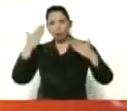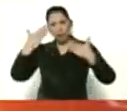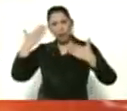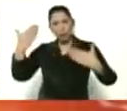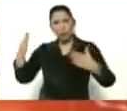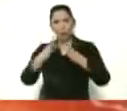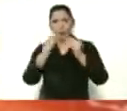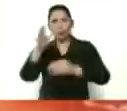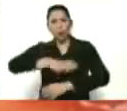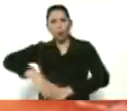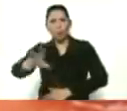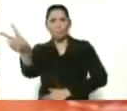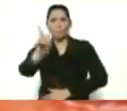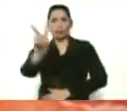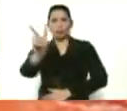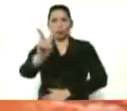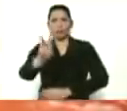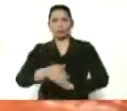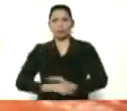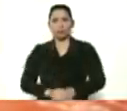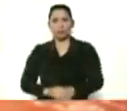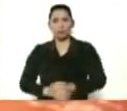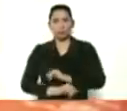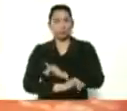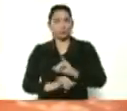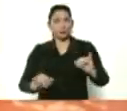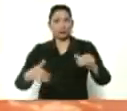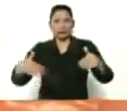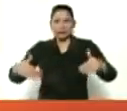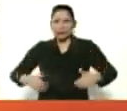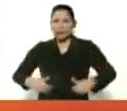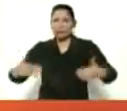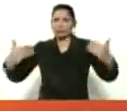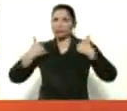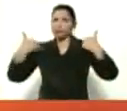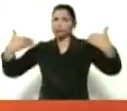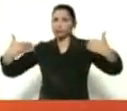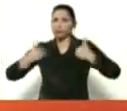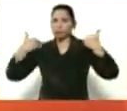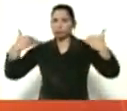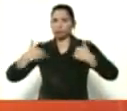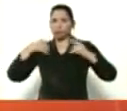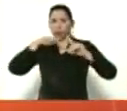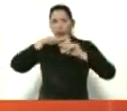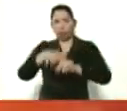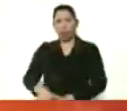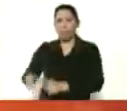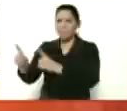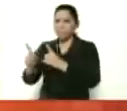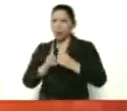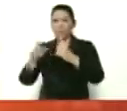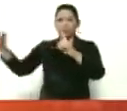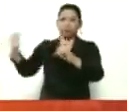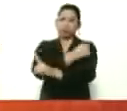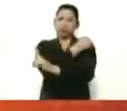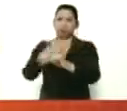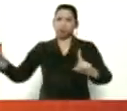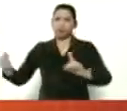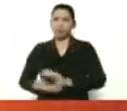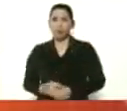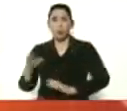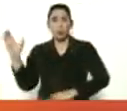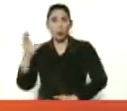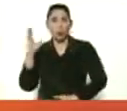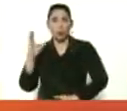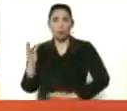todos los venezolanos y venezolanas que han sufrido, que han pasado ronchas, que han sido humillados, perseguidos, golpeados en